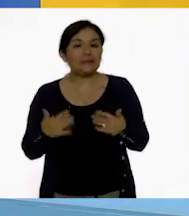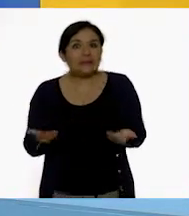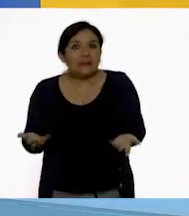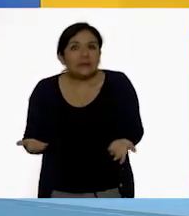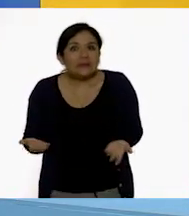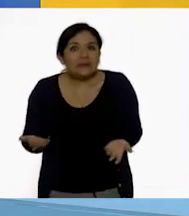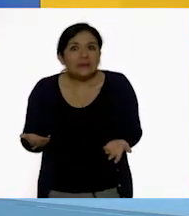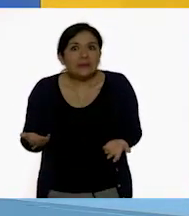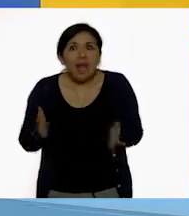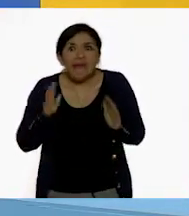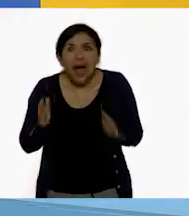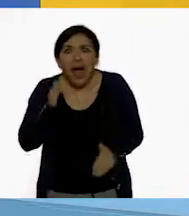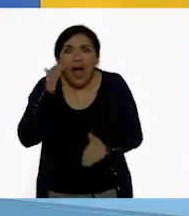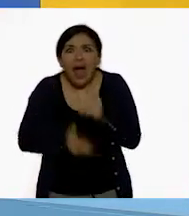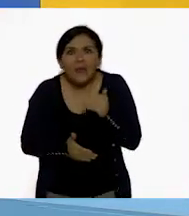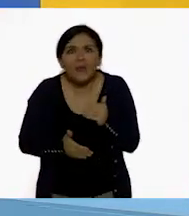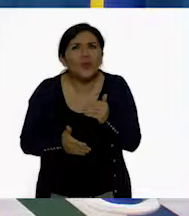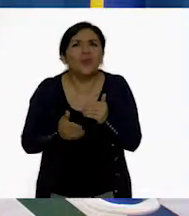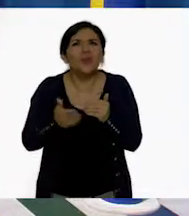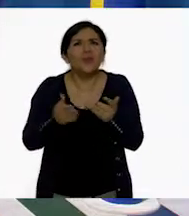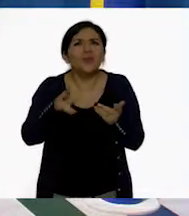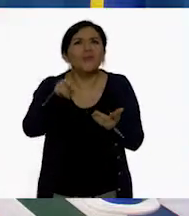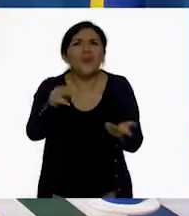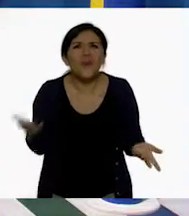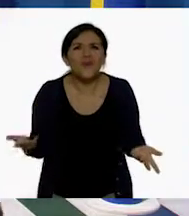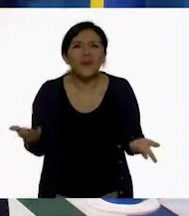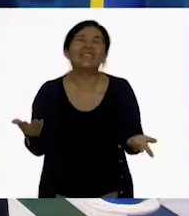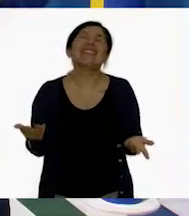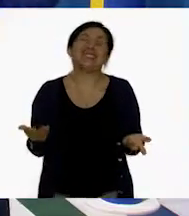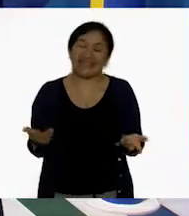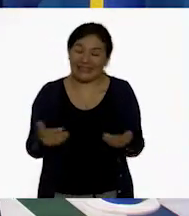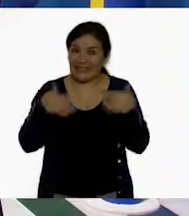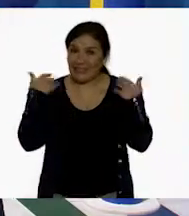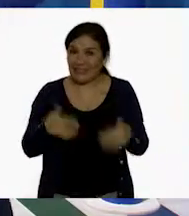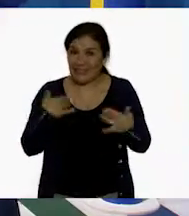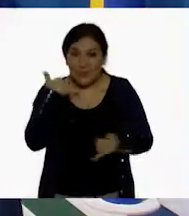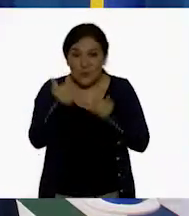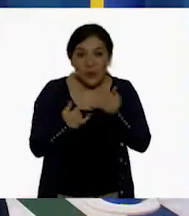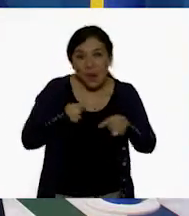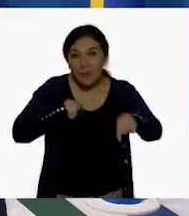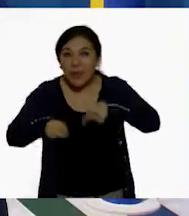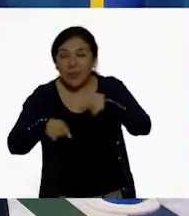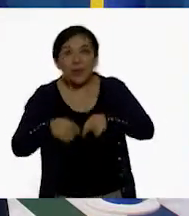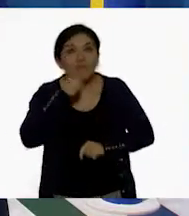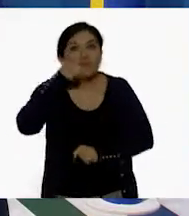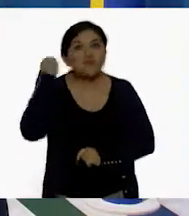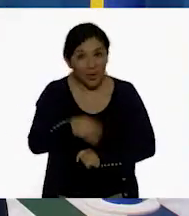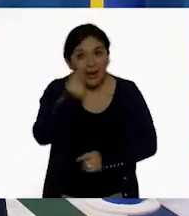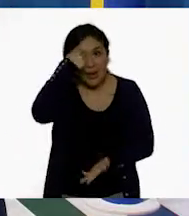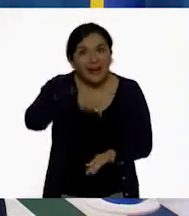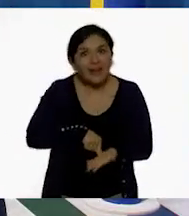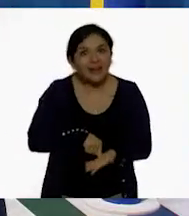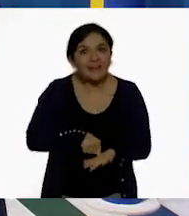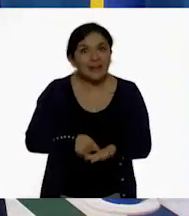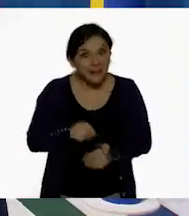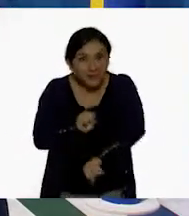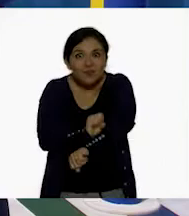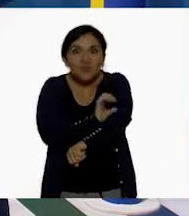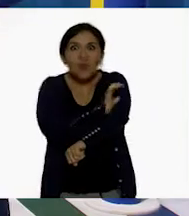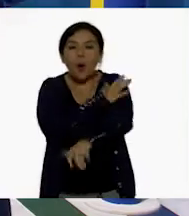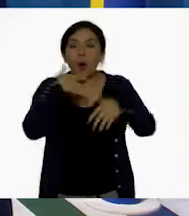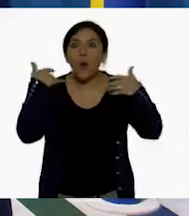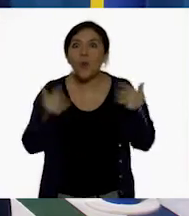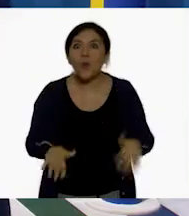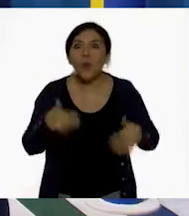No. ¿Cómo es que se terminó así? ¡Oh, qué bueno que se puso el partido! ¿No lo creen allá en casa? Muy emocionante.